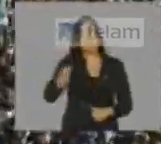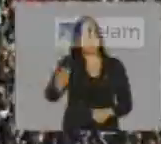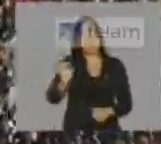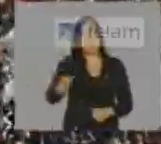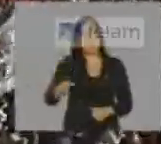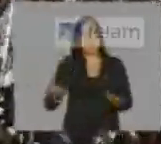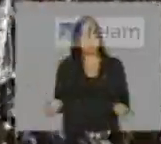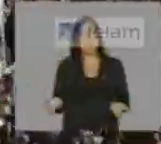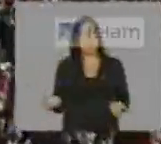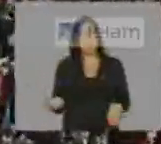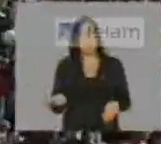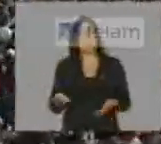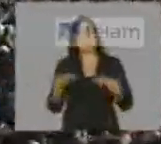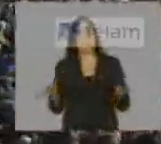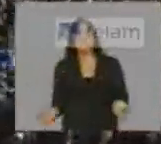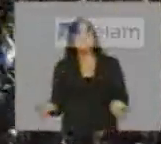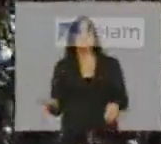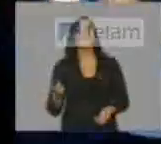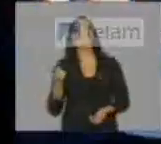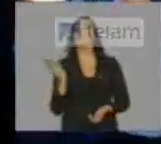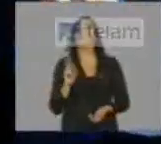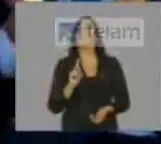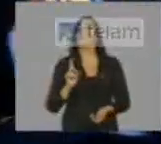Por eso, no es solamente